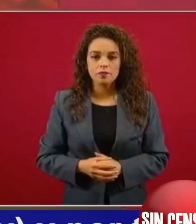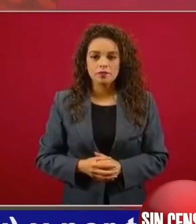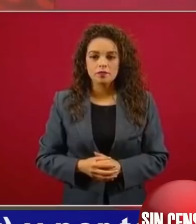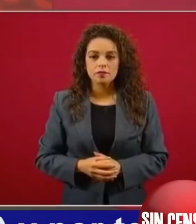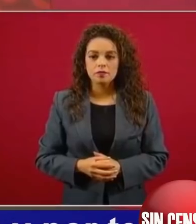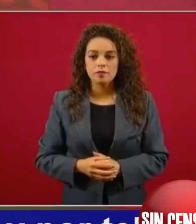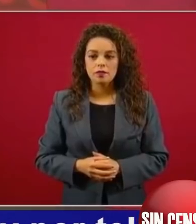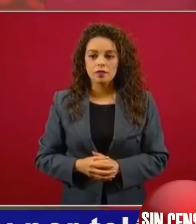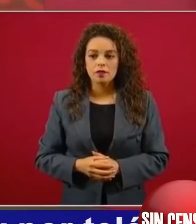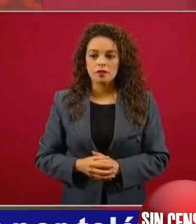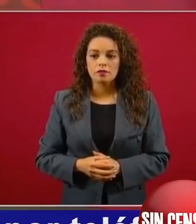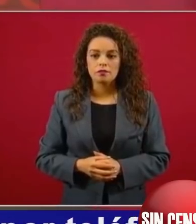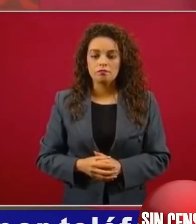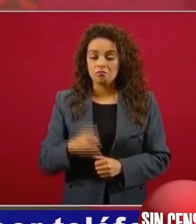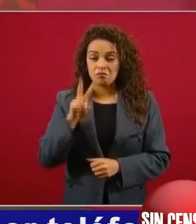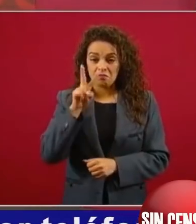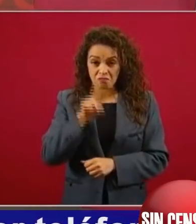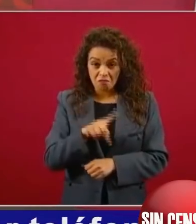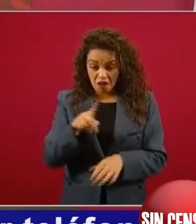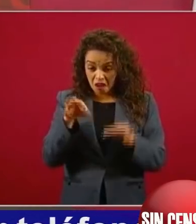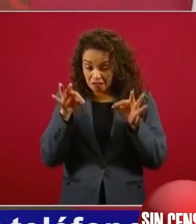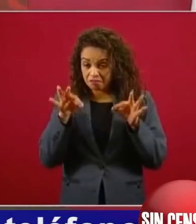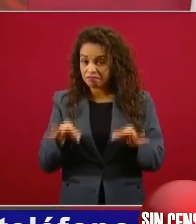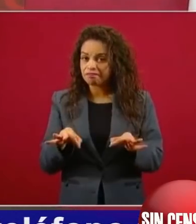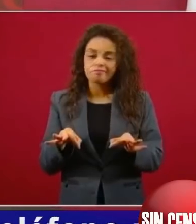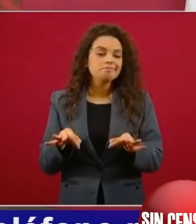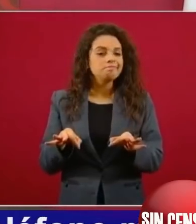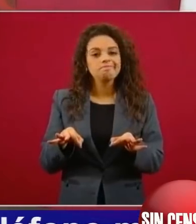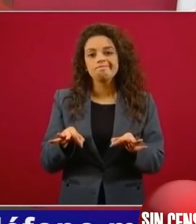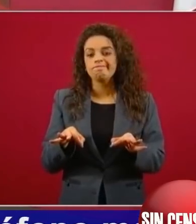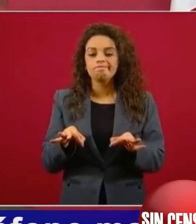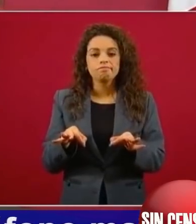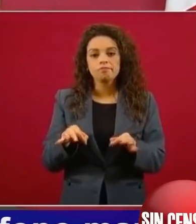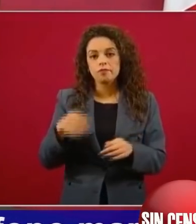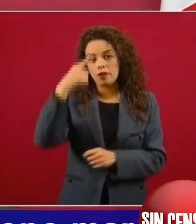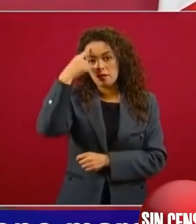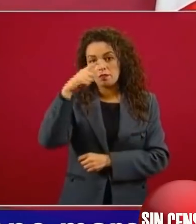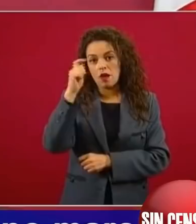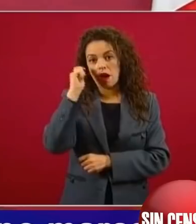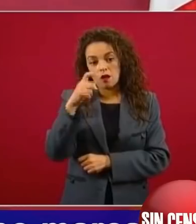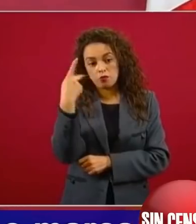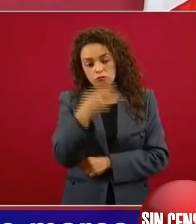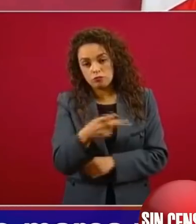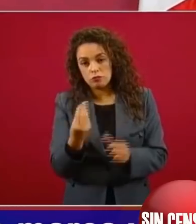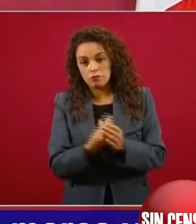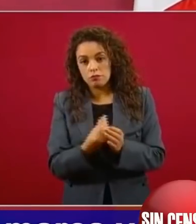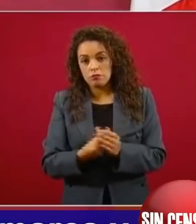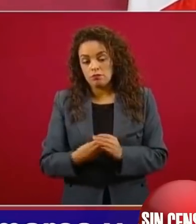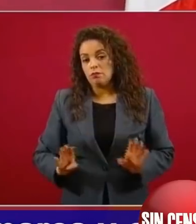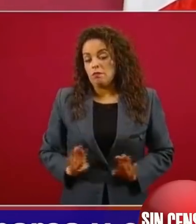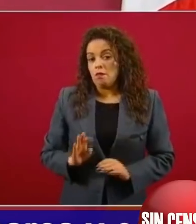no digna de los elementos de la Policía Federal.